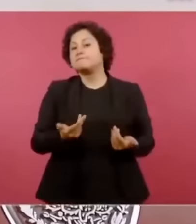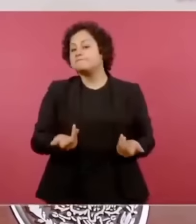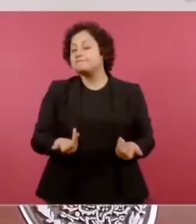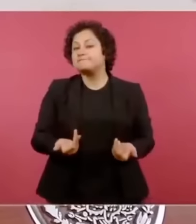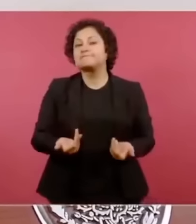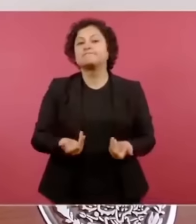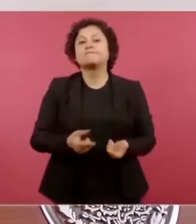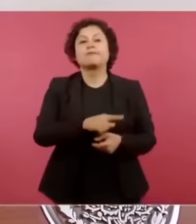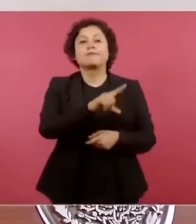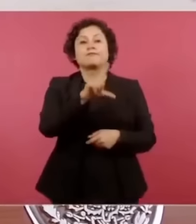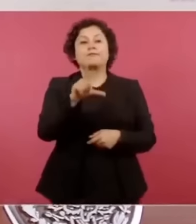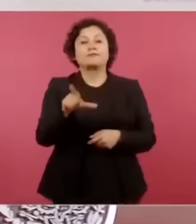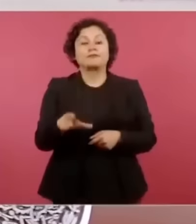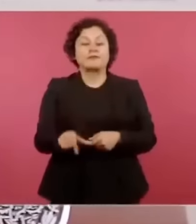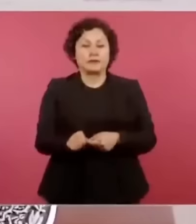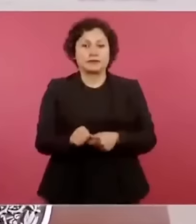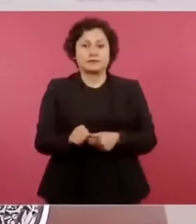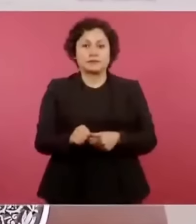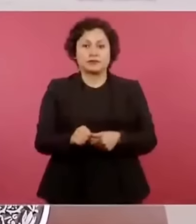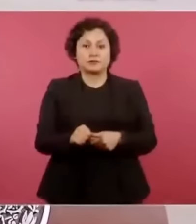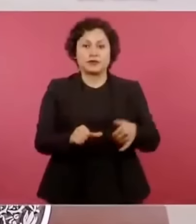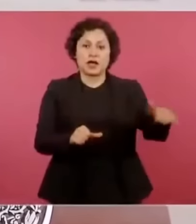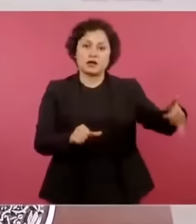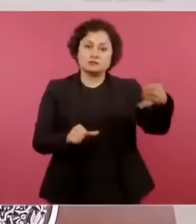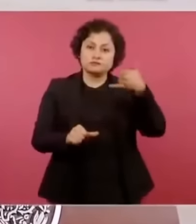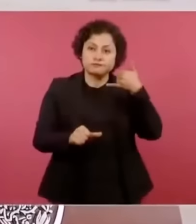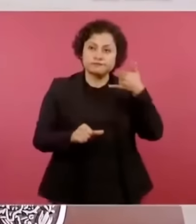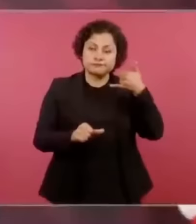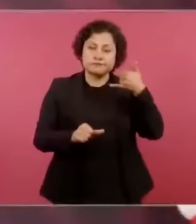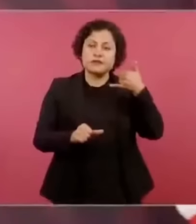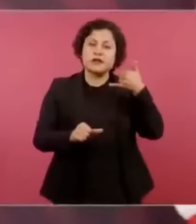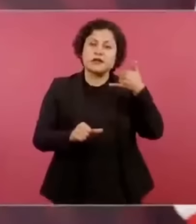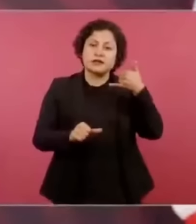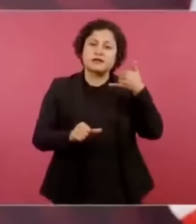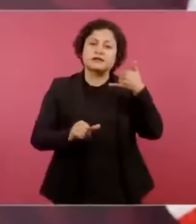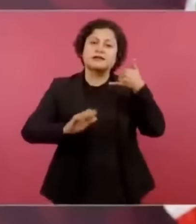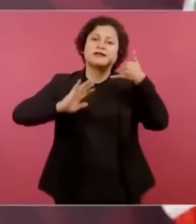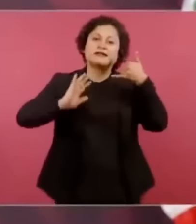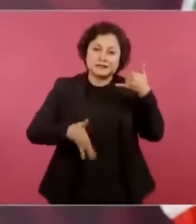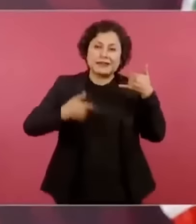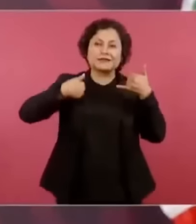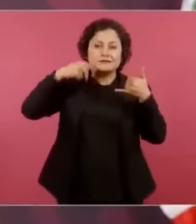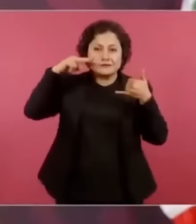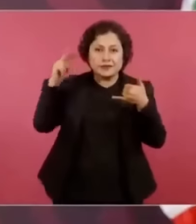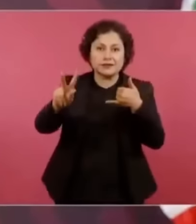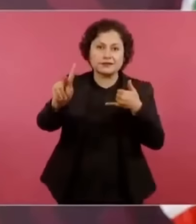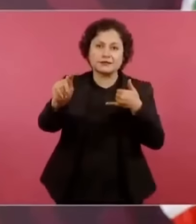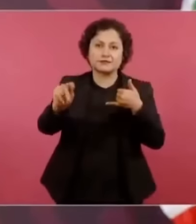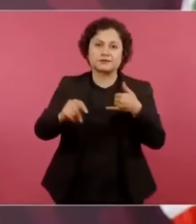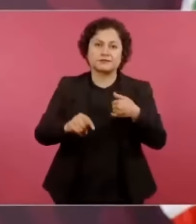arranque de sinceridad, me dice que veas la televisión.